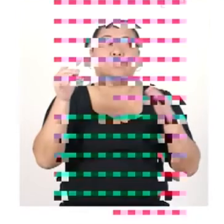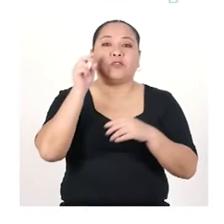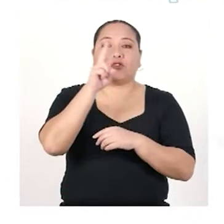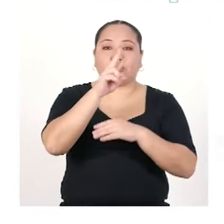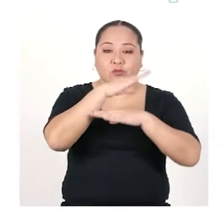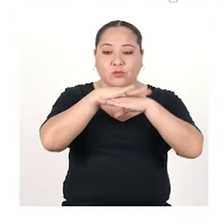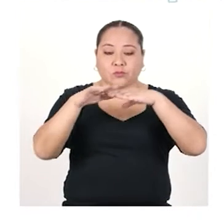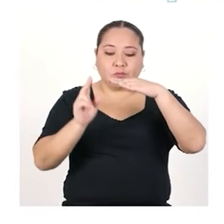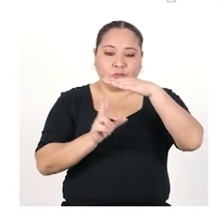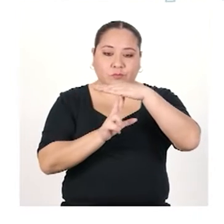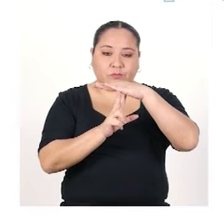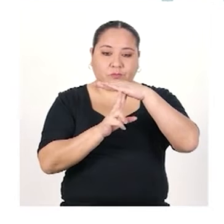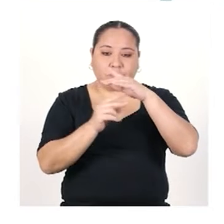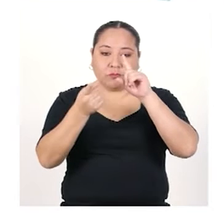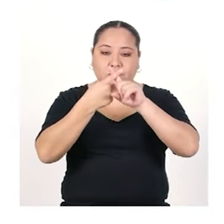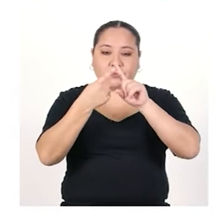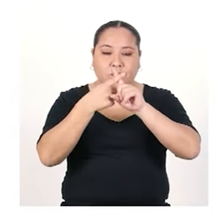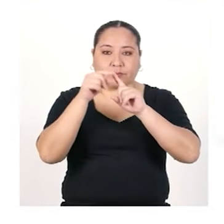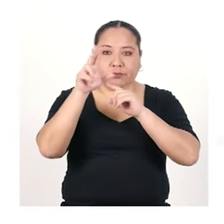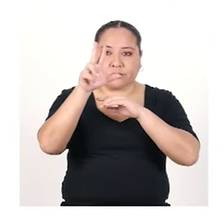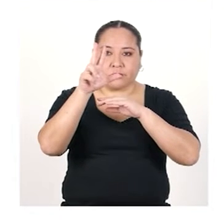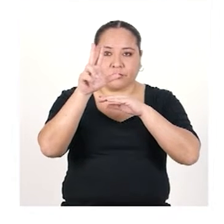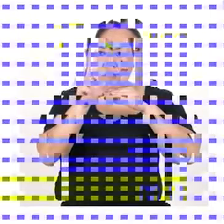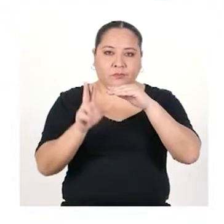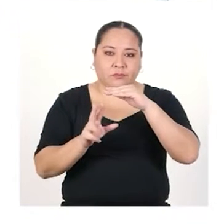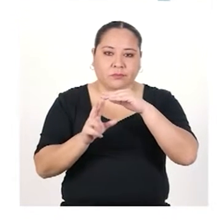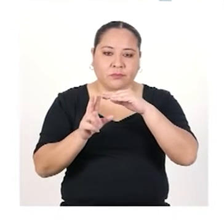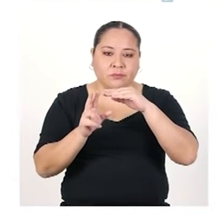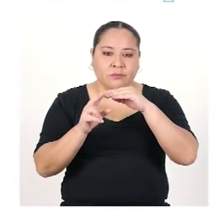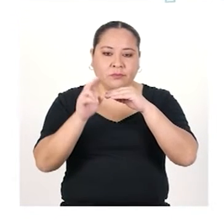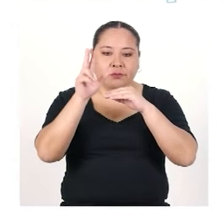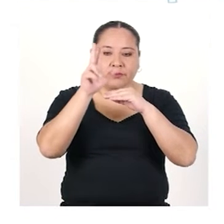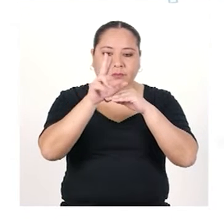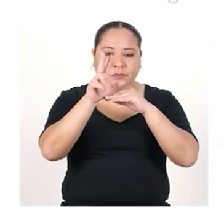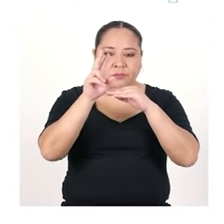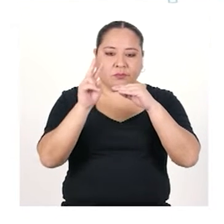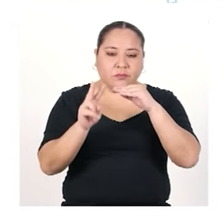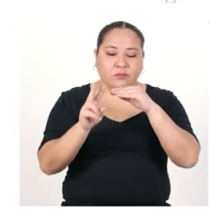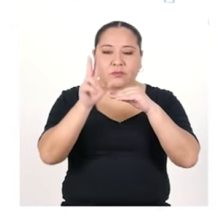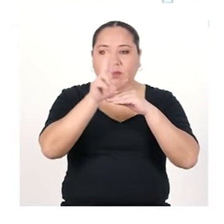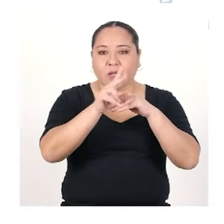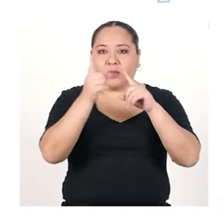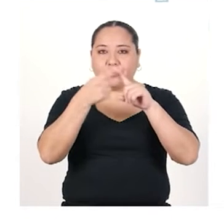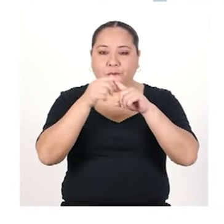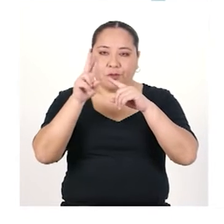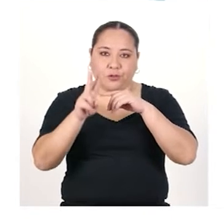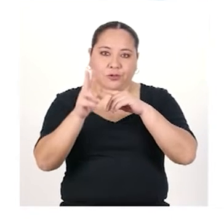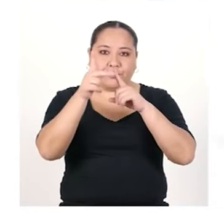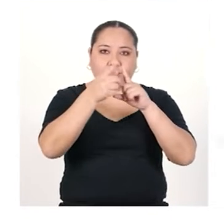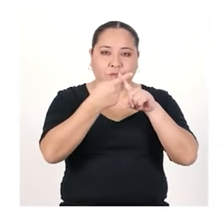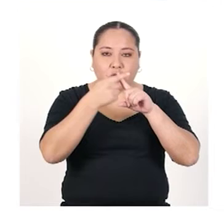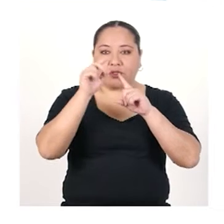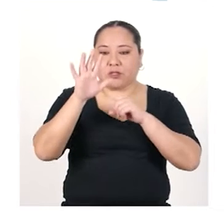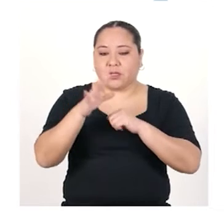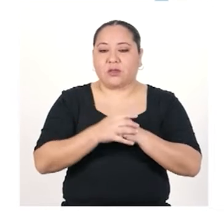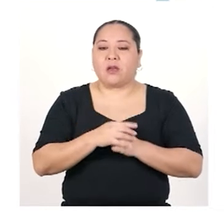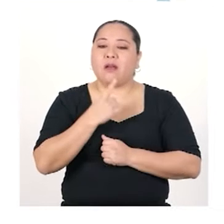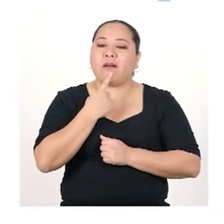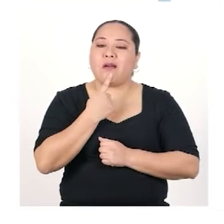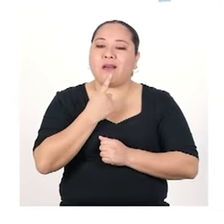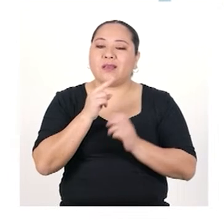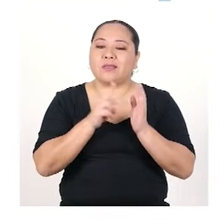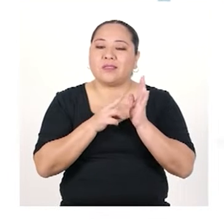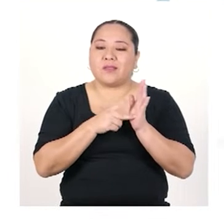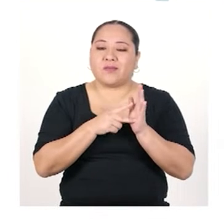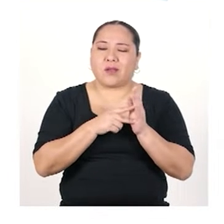2 tercios, multiplicándola por 3, y luego por 2 y luego por 5. Esto quiere decir que una